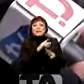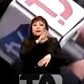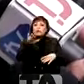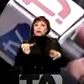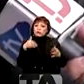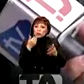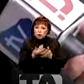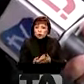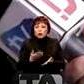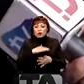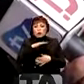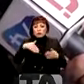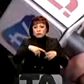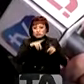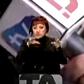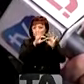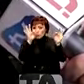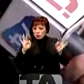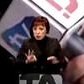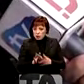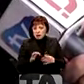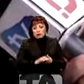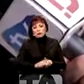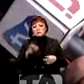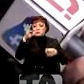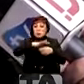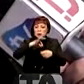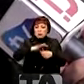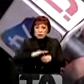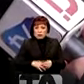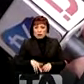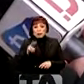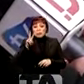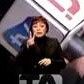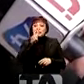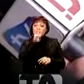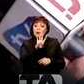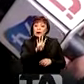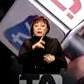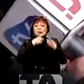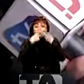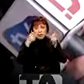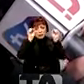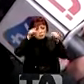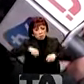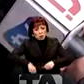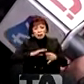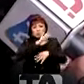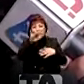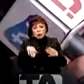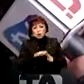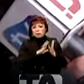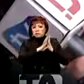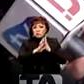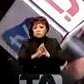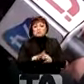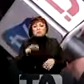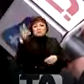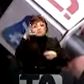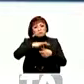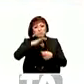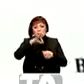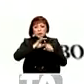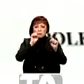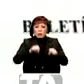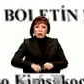en territorio y el 24 de marzo el cantón Girón tendrá que acudir a las urnas para pronunciarse a favor o en contra de la